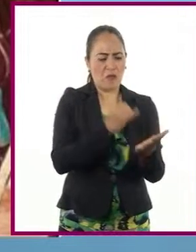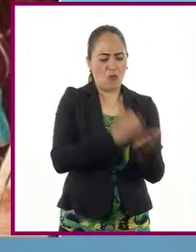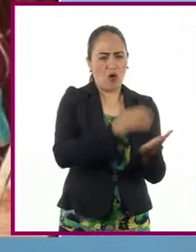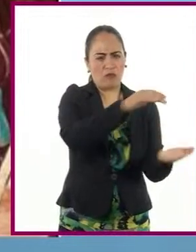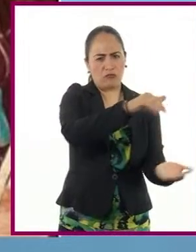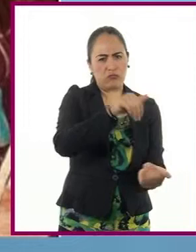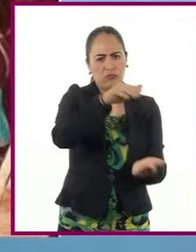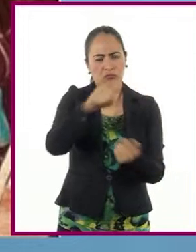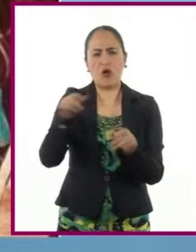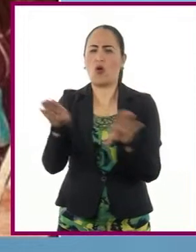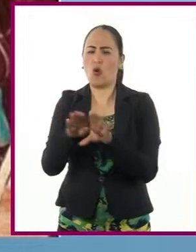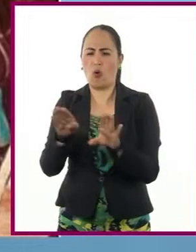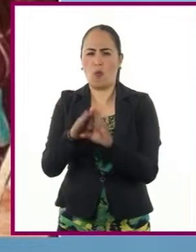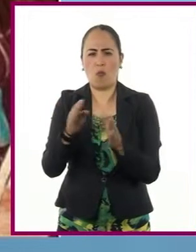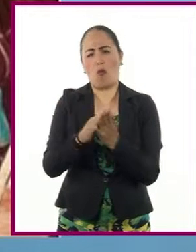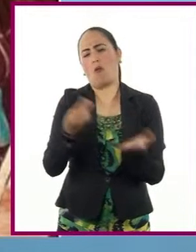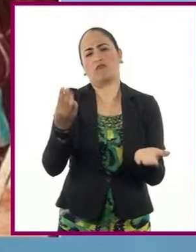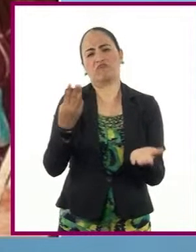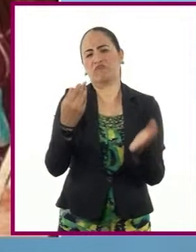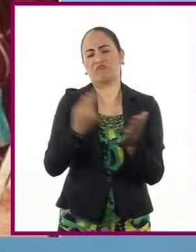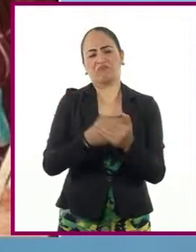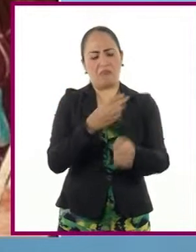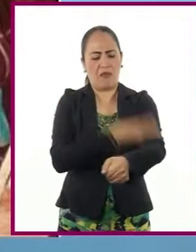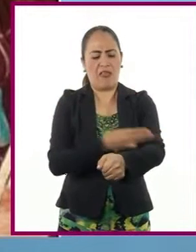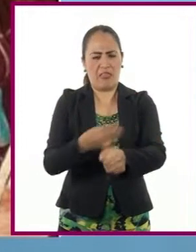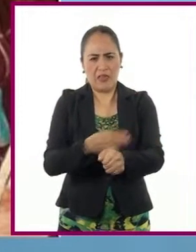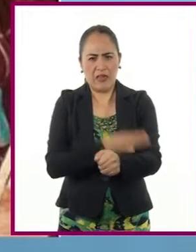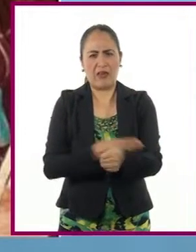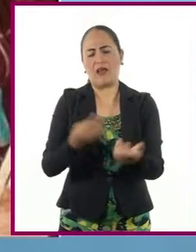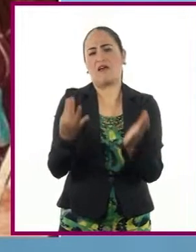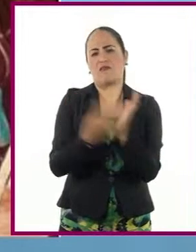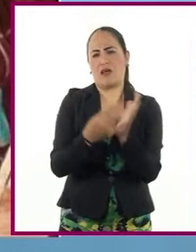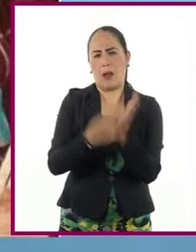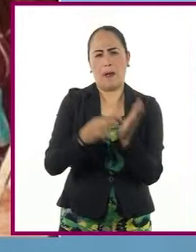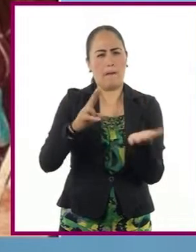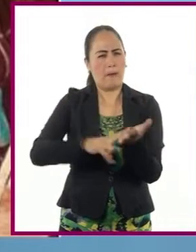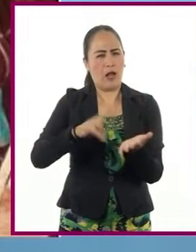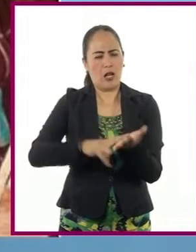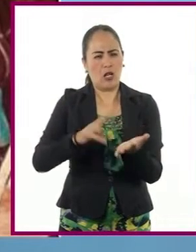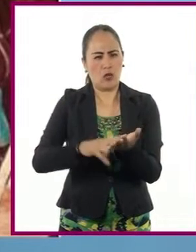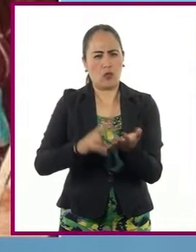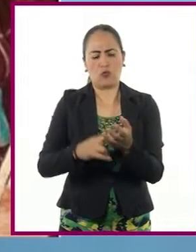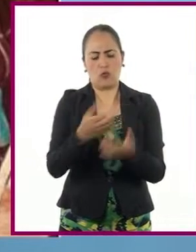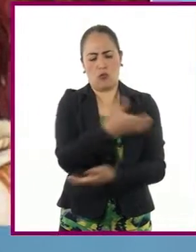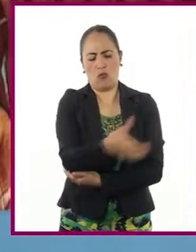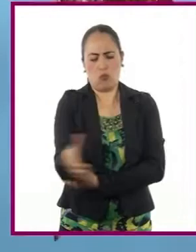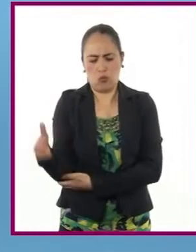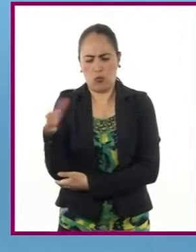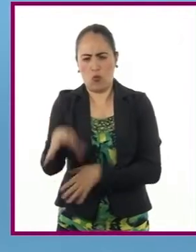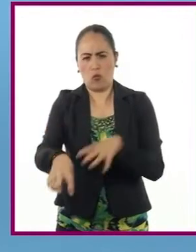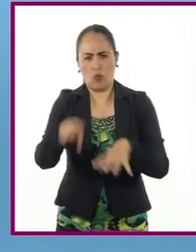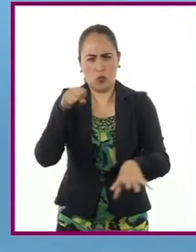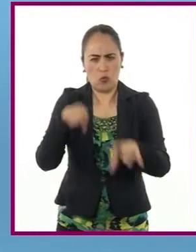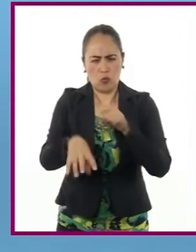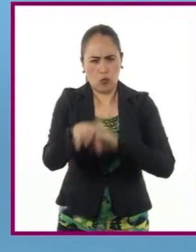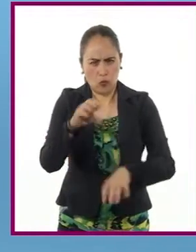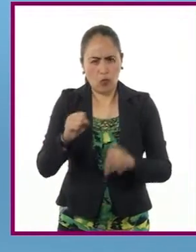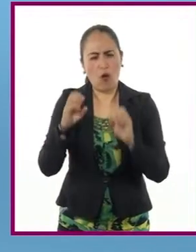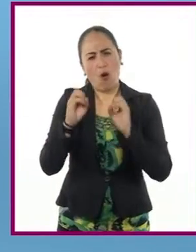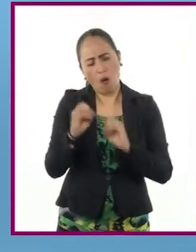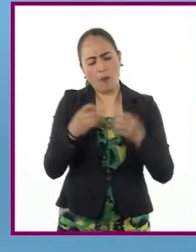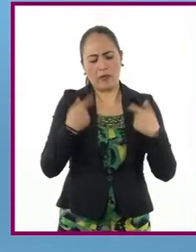con metales preciosos, leña, vestido, productos agrícolas o mano de obra.